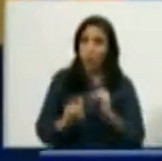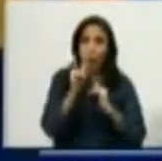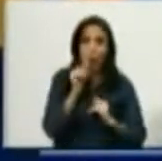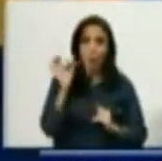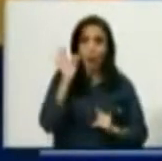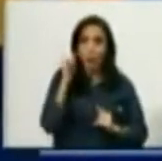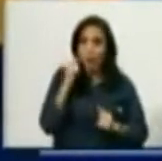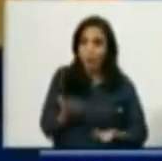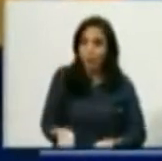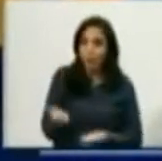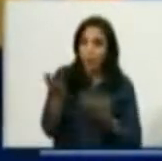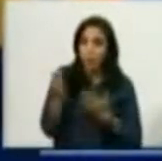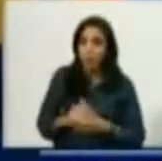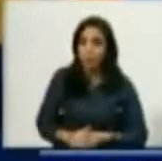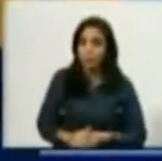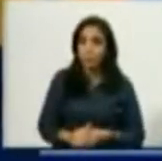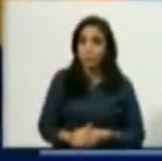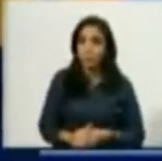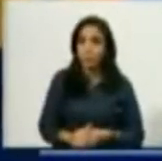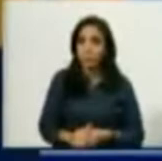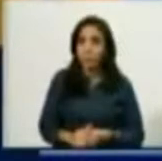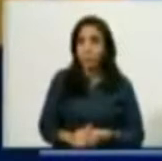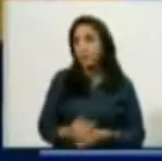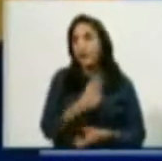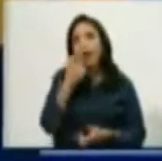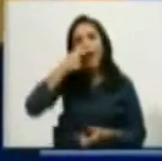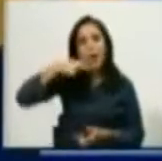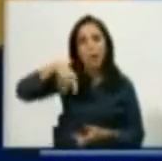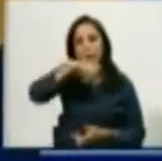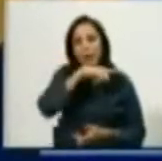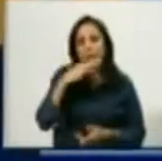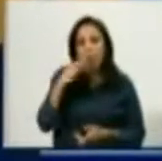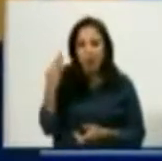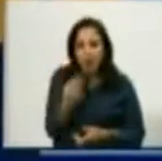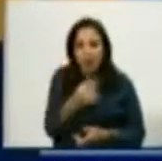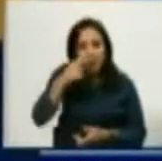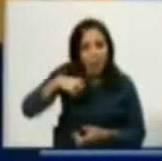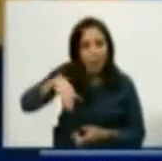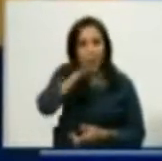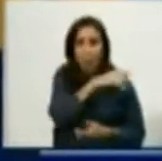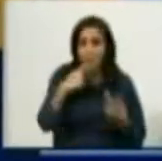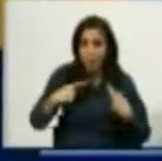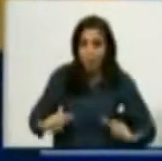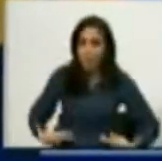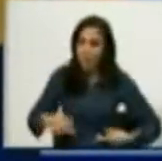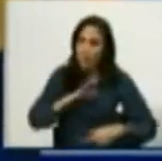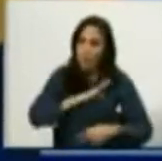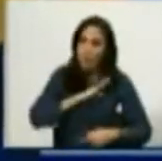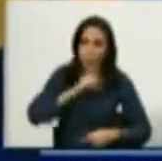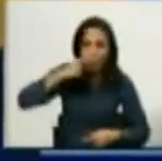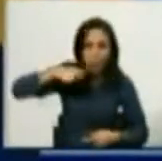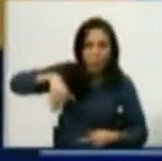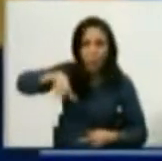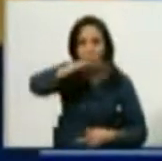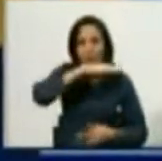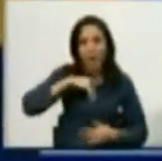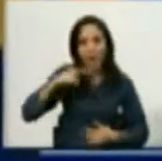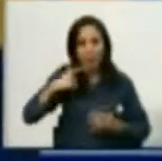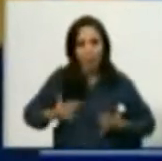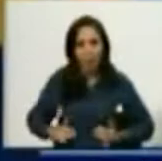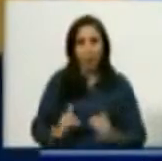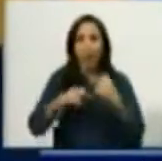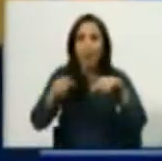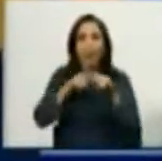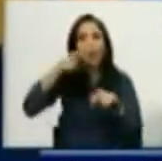son ya el propio pueblo y mi vida le pertenece tanto a María a mi hija como